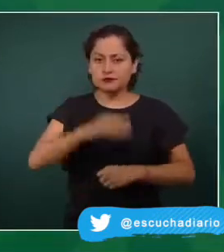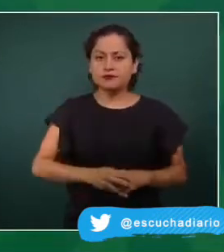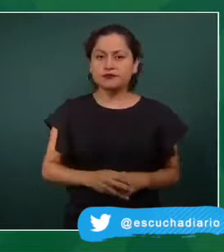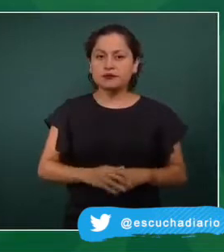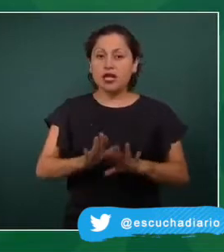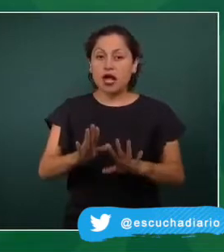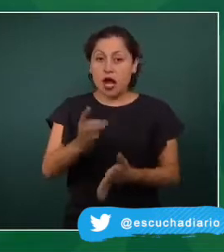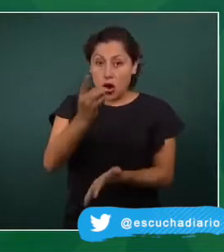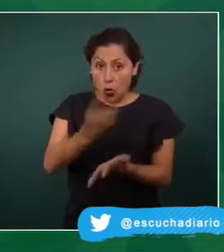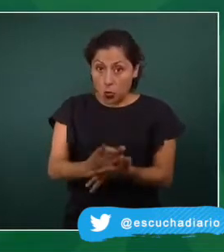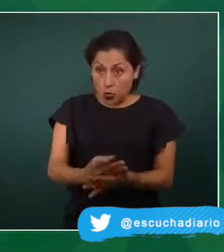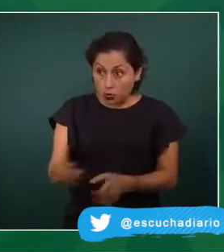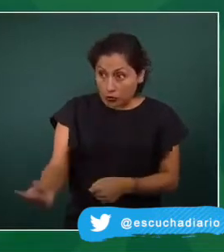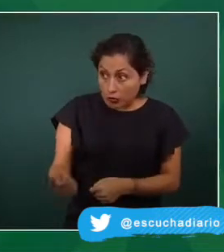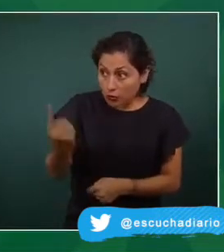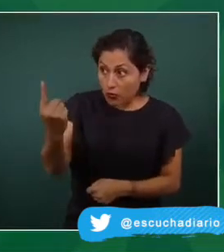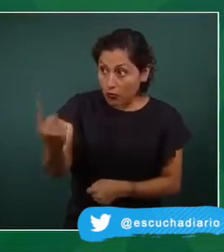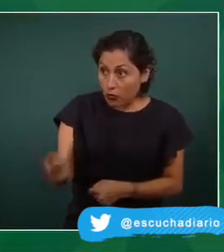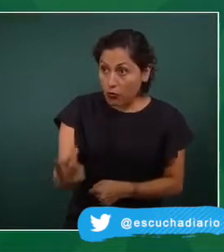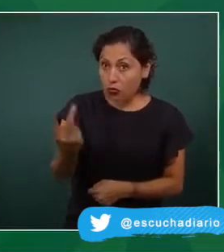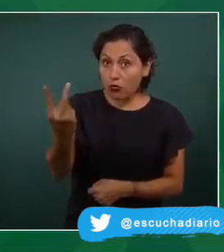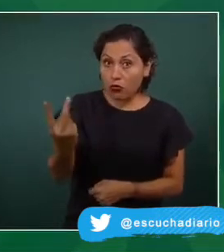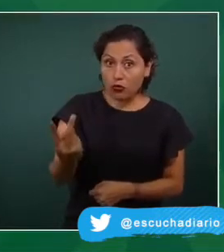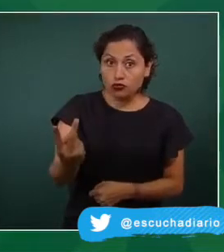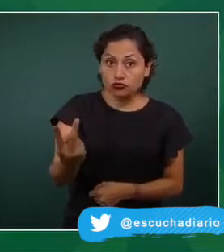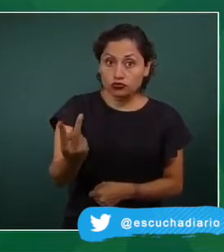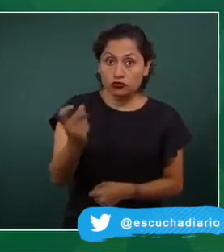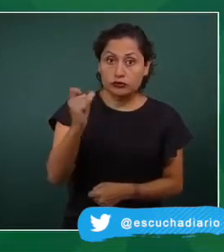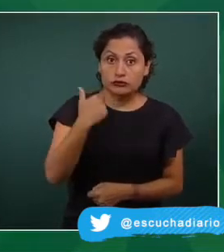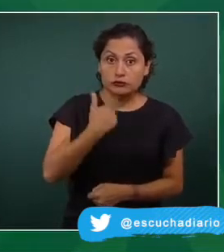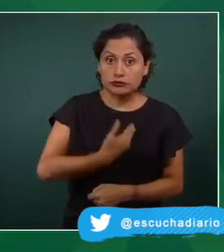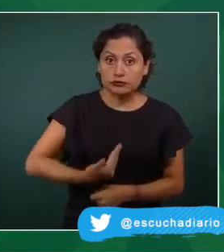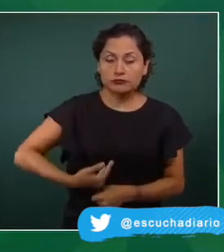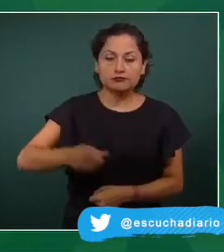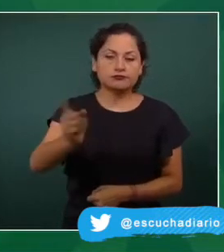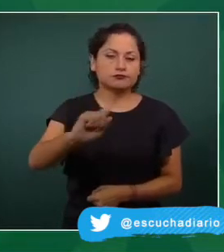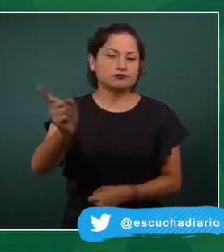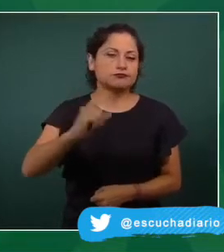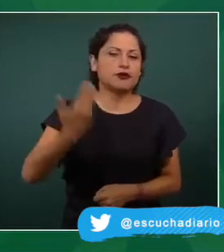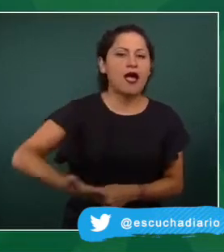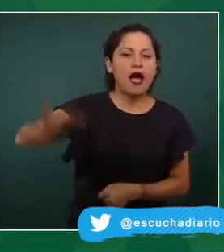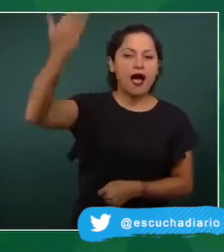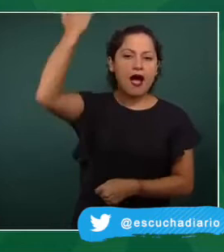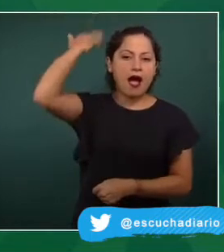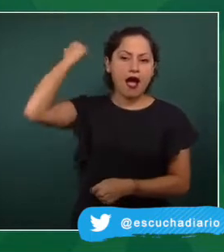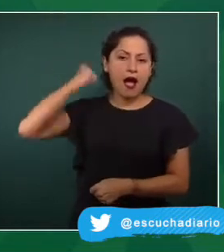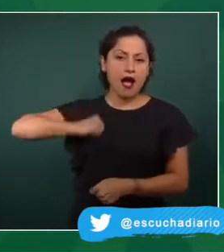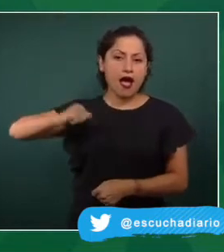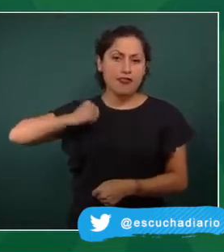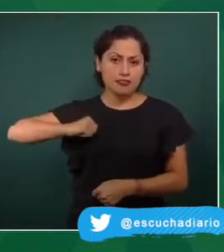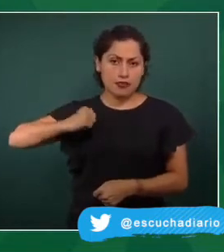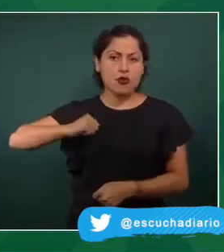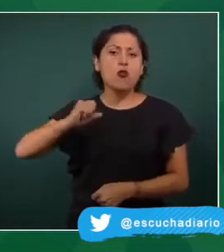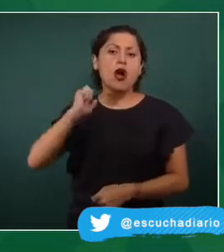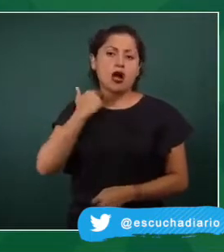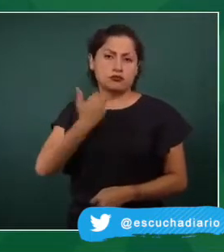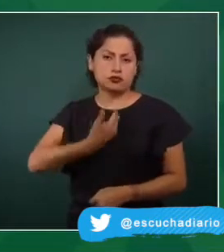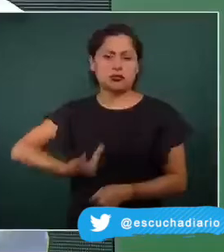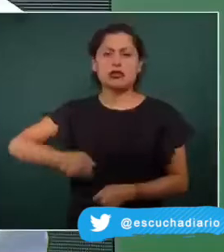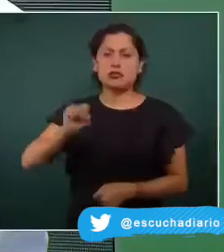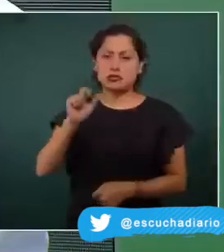se tiene que considerar desde Salinas hasta la fecha, pero que